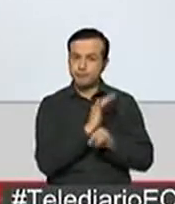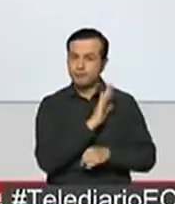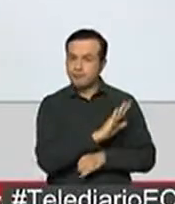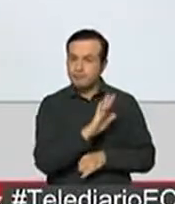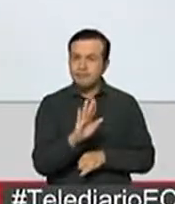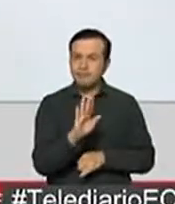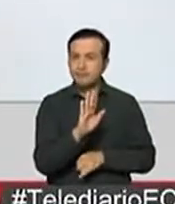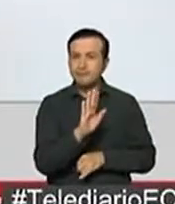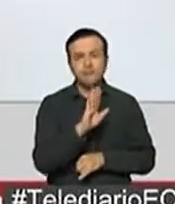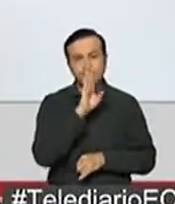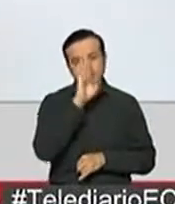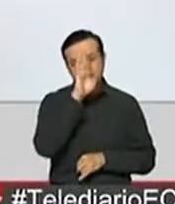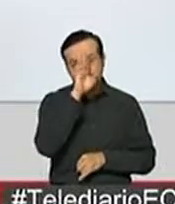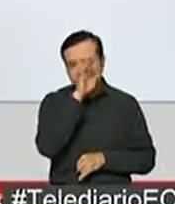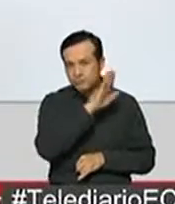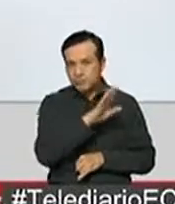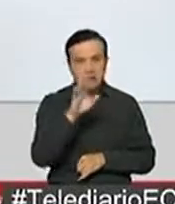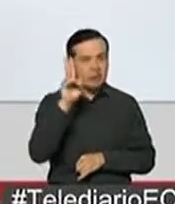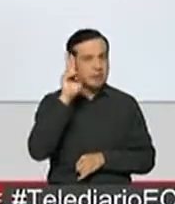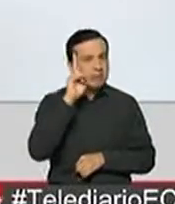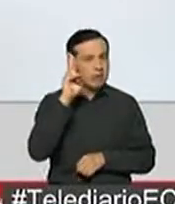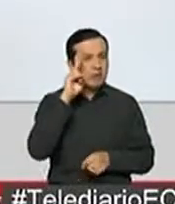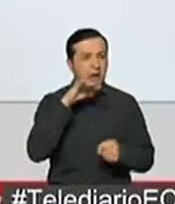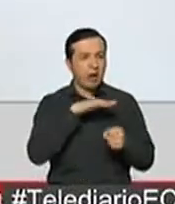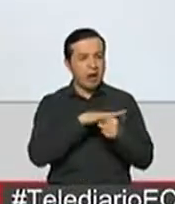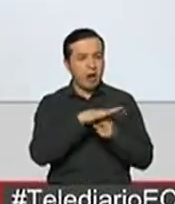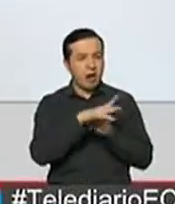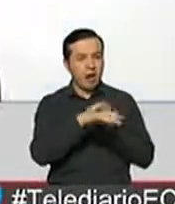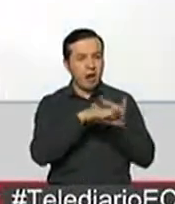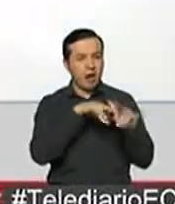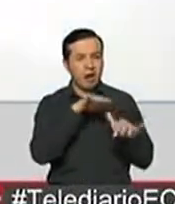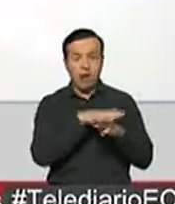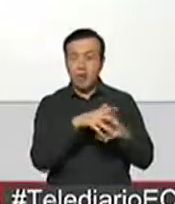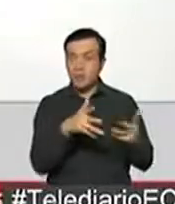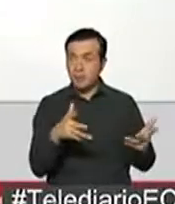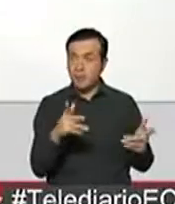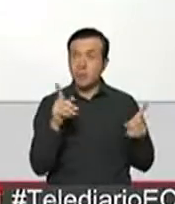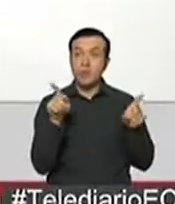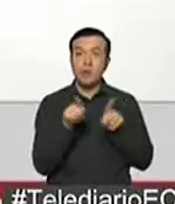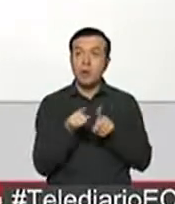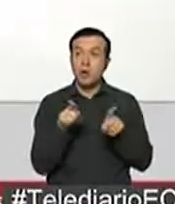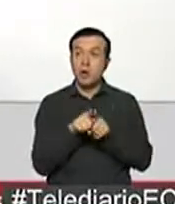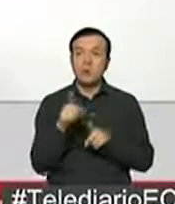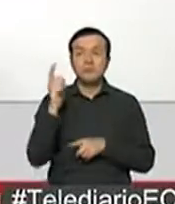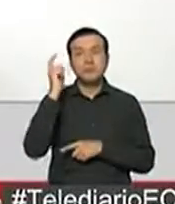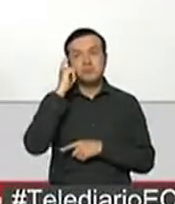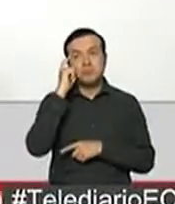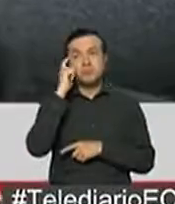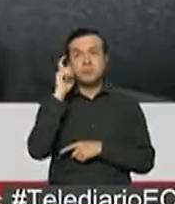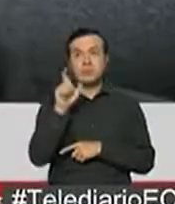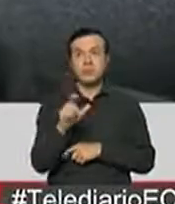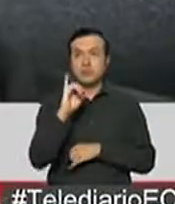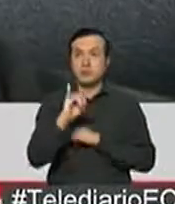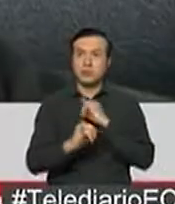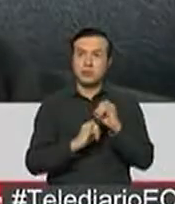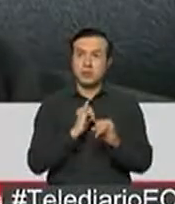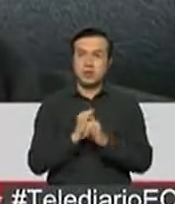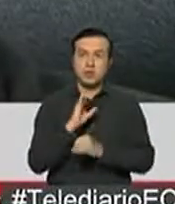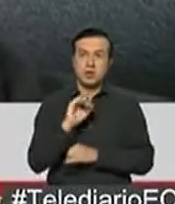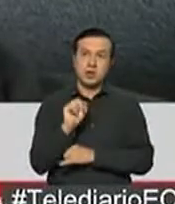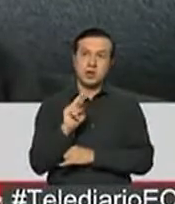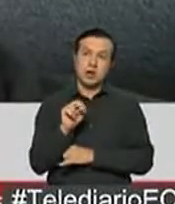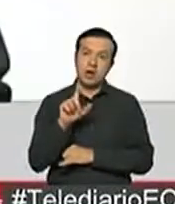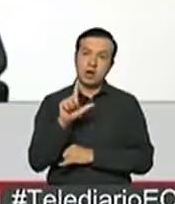sido manipuladas o están siendo manipuladas similar apreciación sostiene el internacionalista carlos